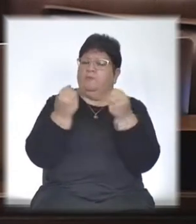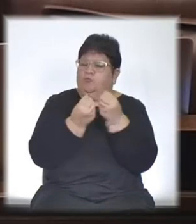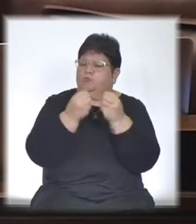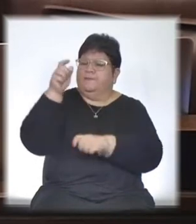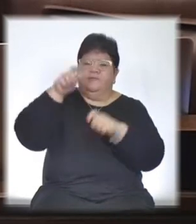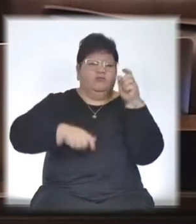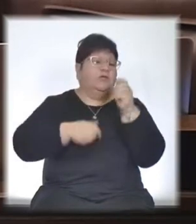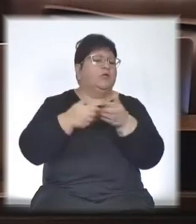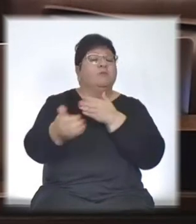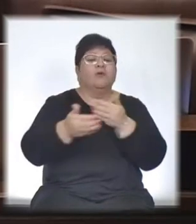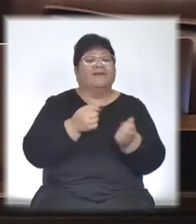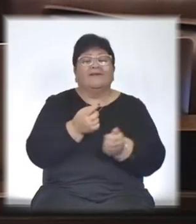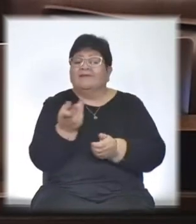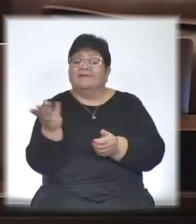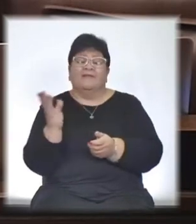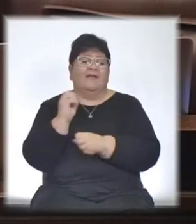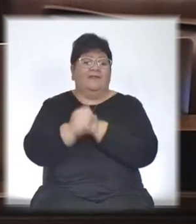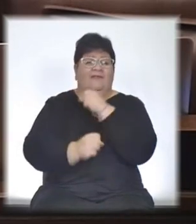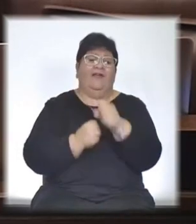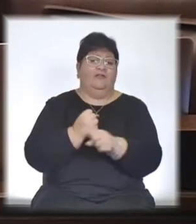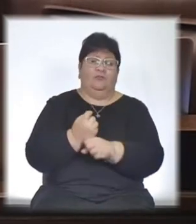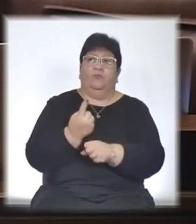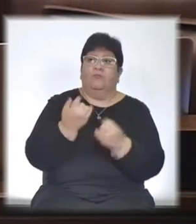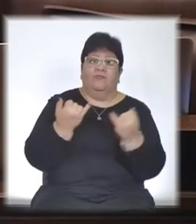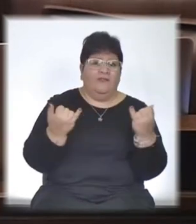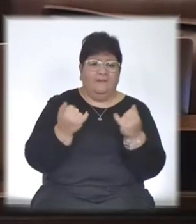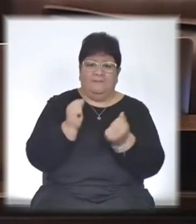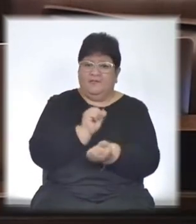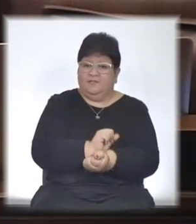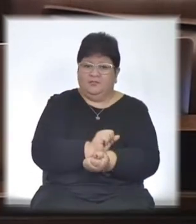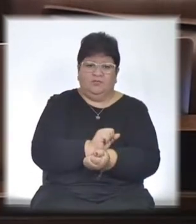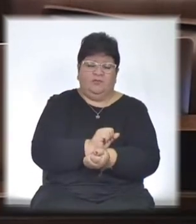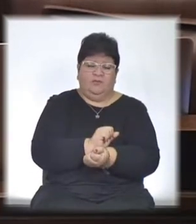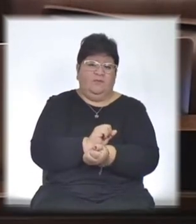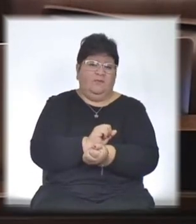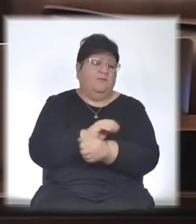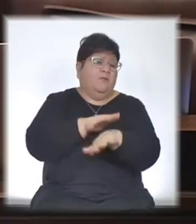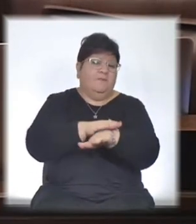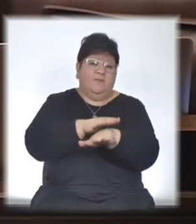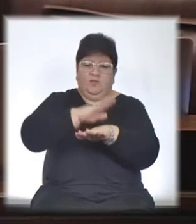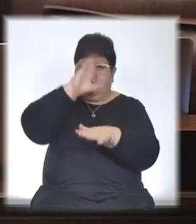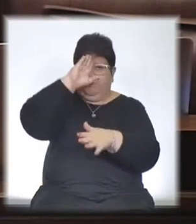para cualquiera que haya estado, aunque sea un día, preso en la dictadura.